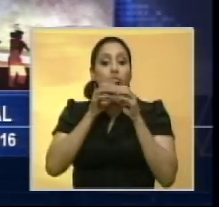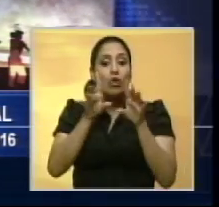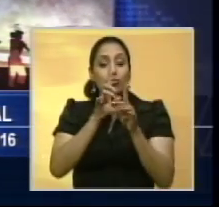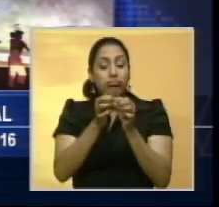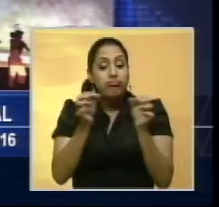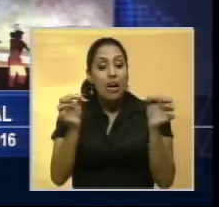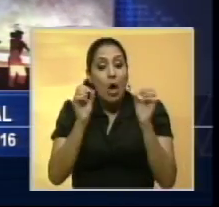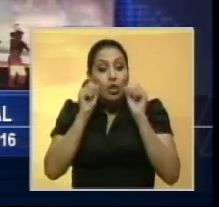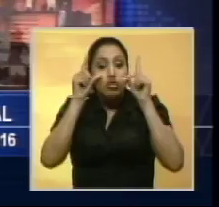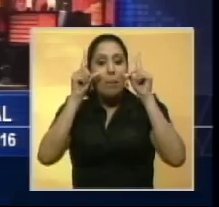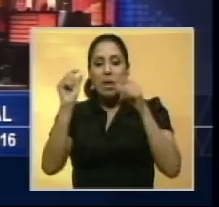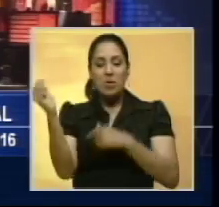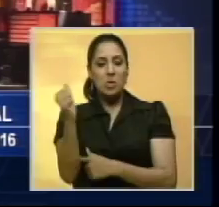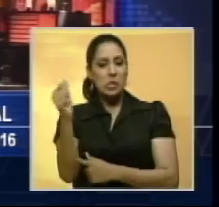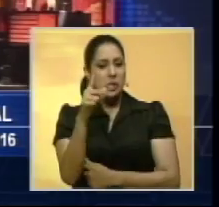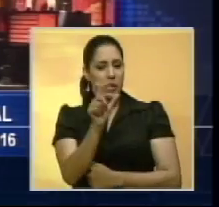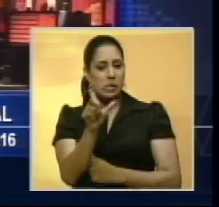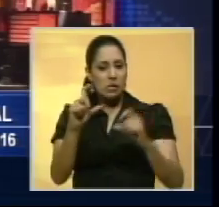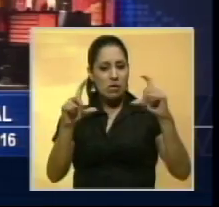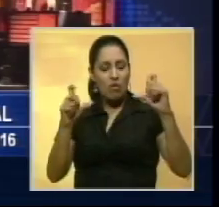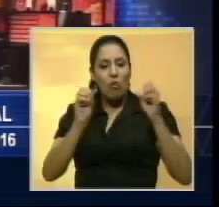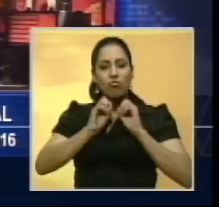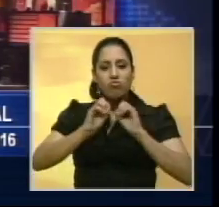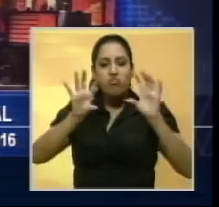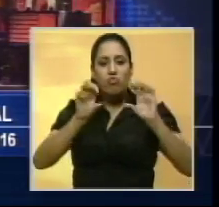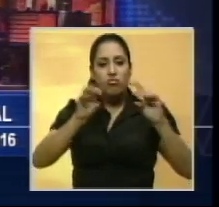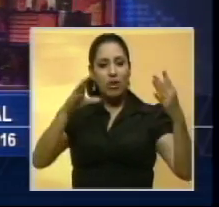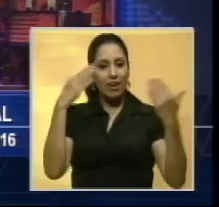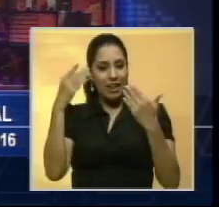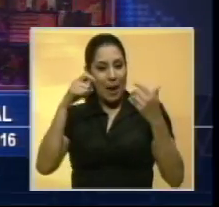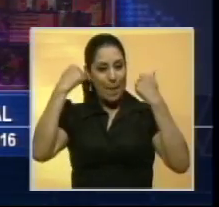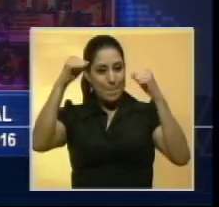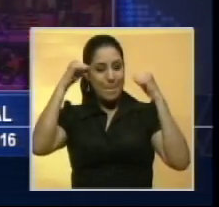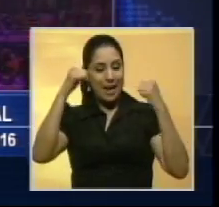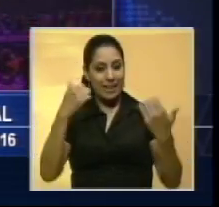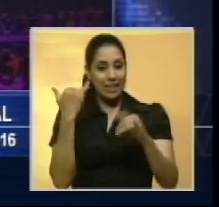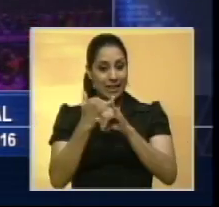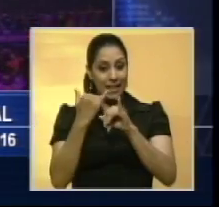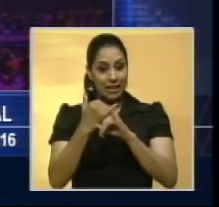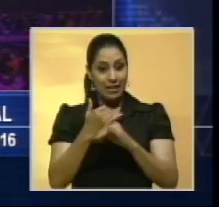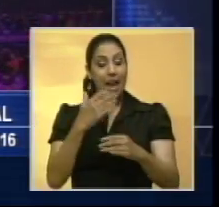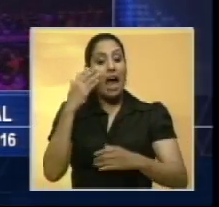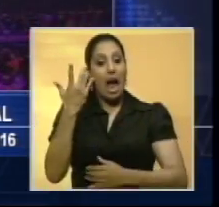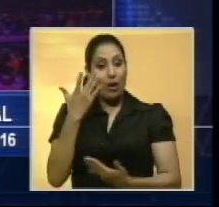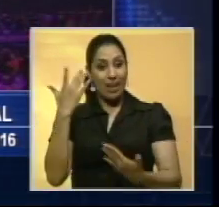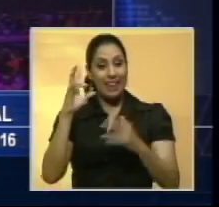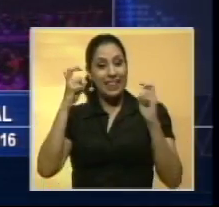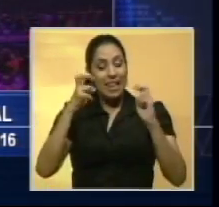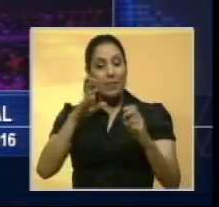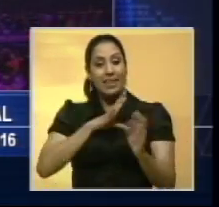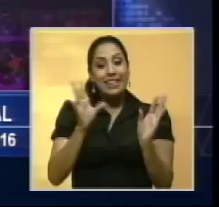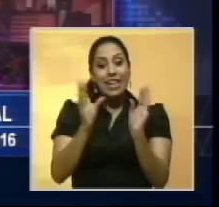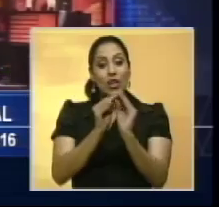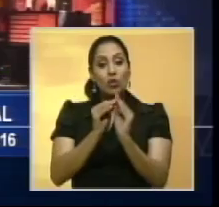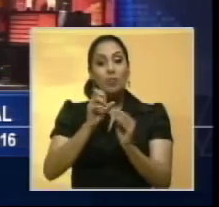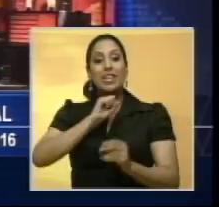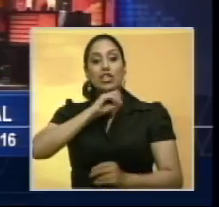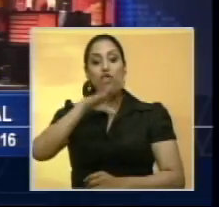discreción por parte del comité organizador y compartieron imágenes del ensayo en redes sociales. La temática tendrá un resumen de la historia de Brasil,